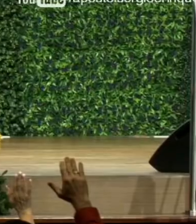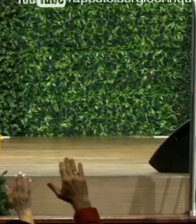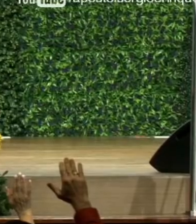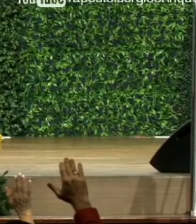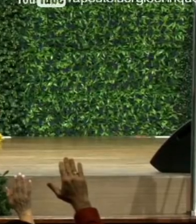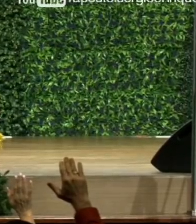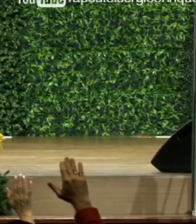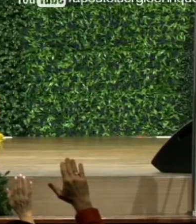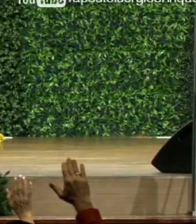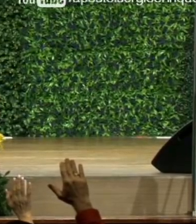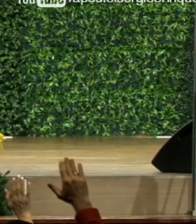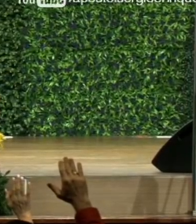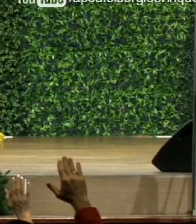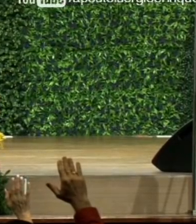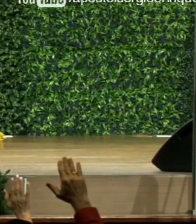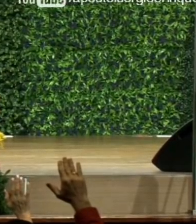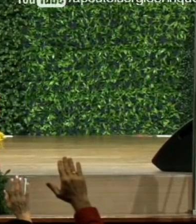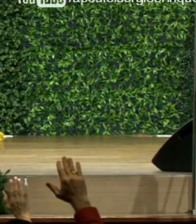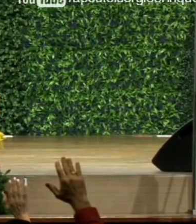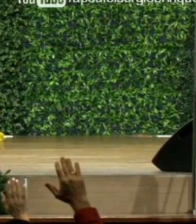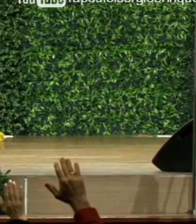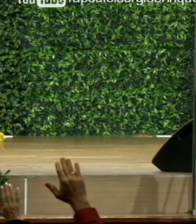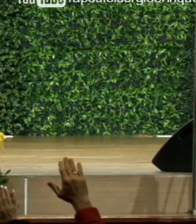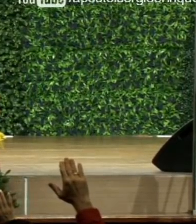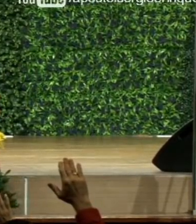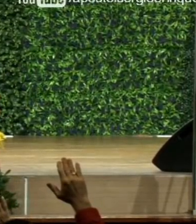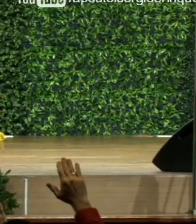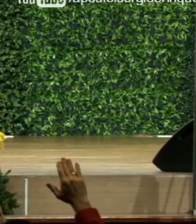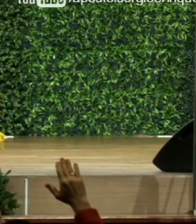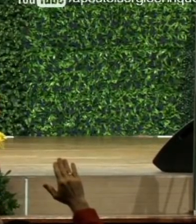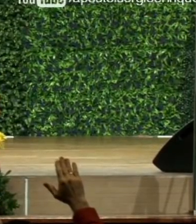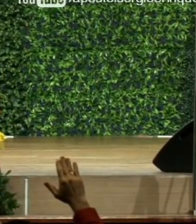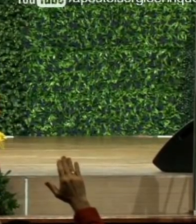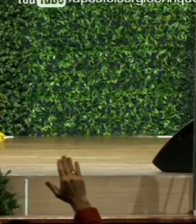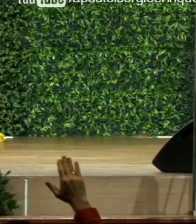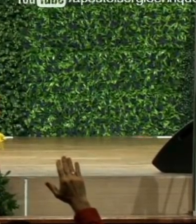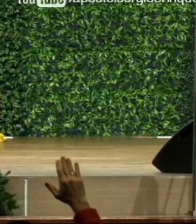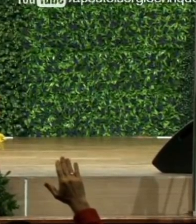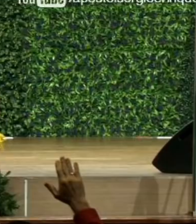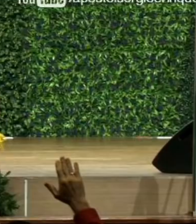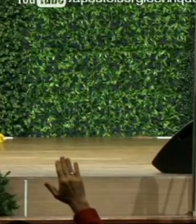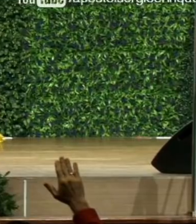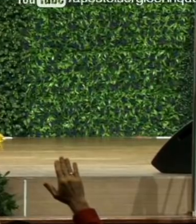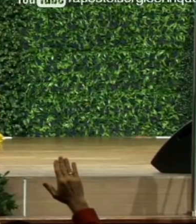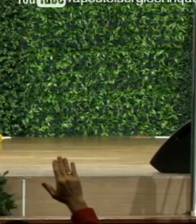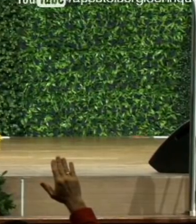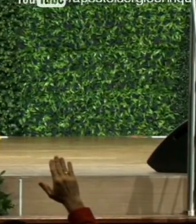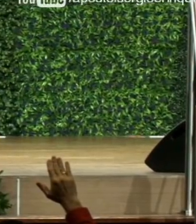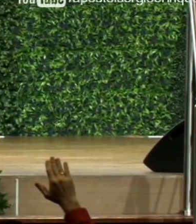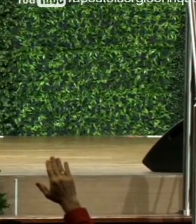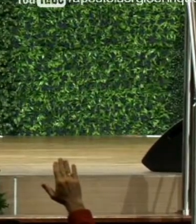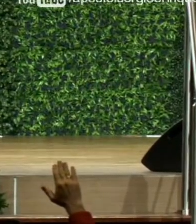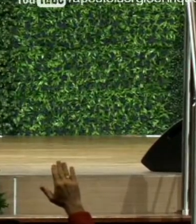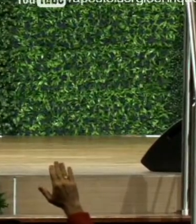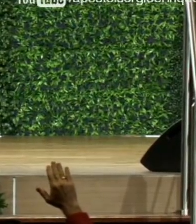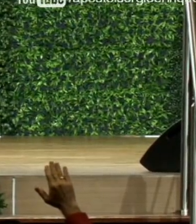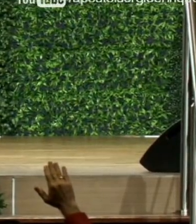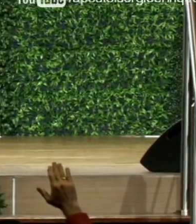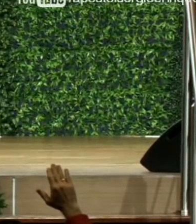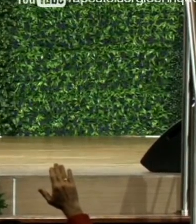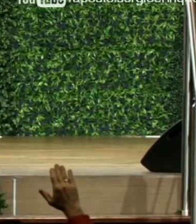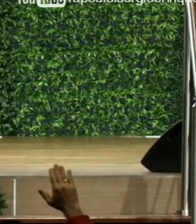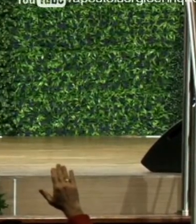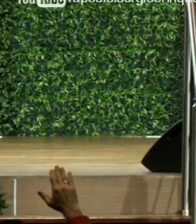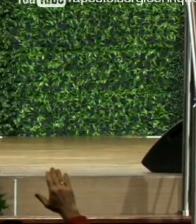Te ruego que nos traigas tu palabra, tu enseñanza. Señor, que me permitas compartir